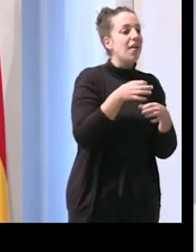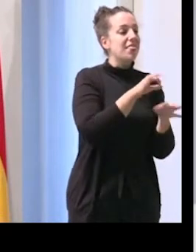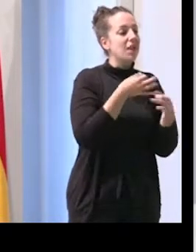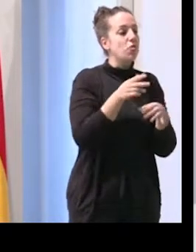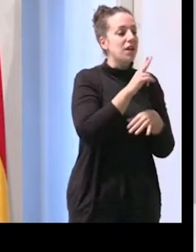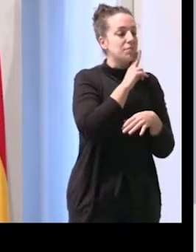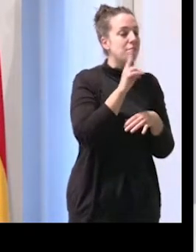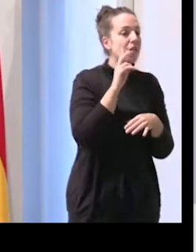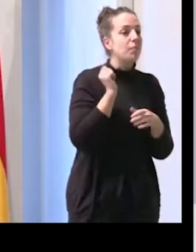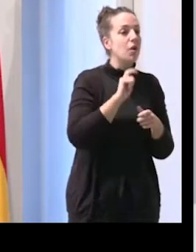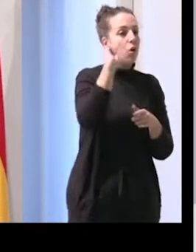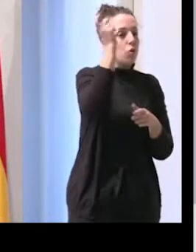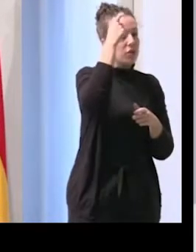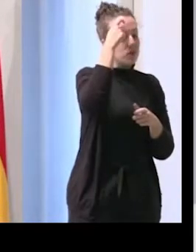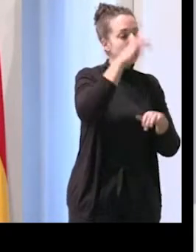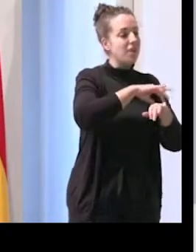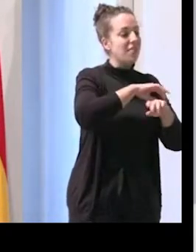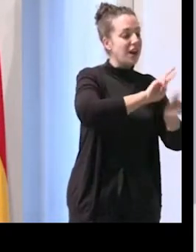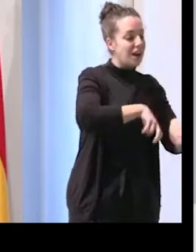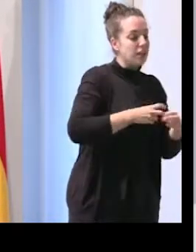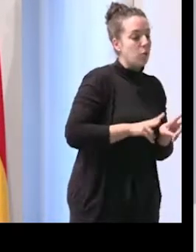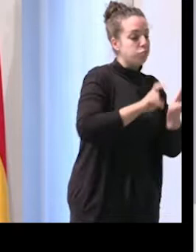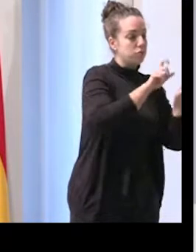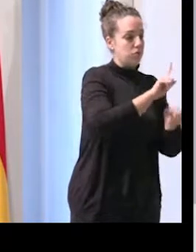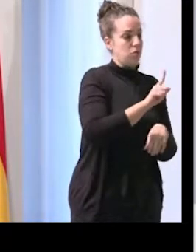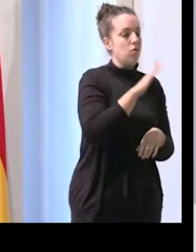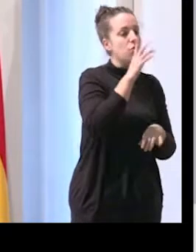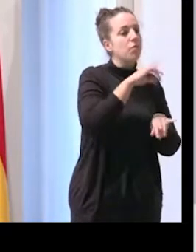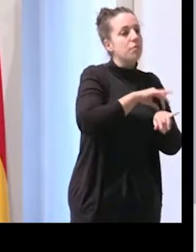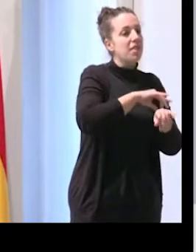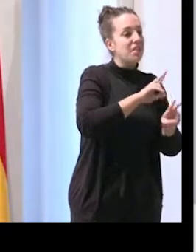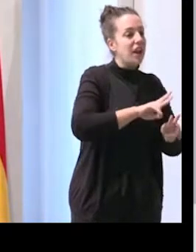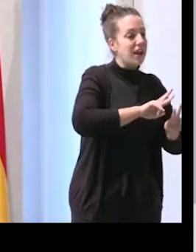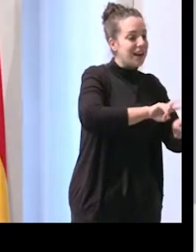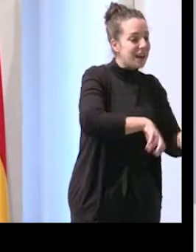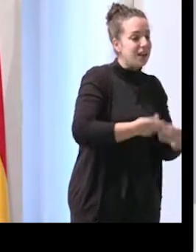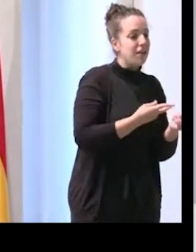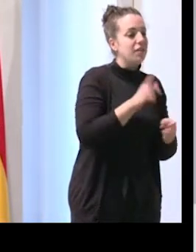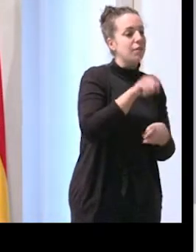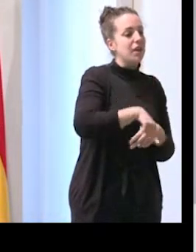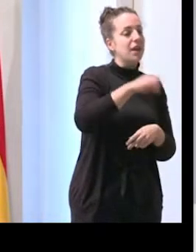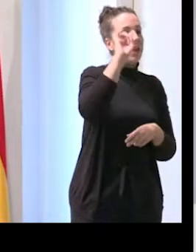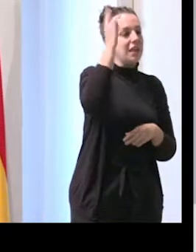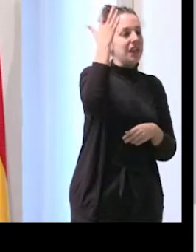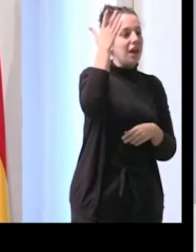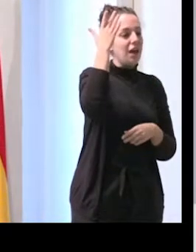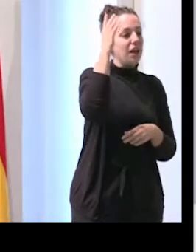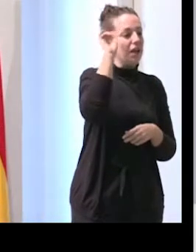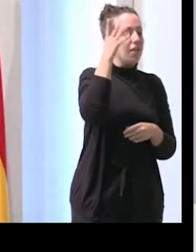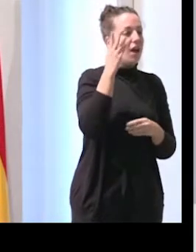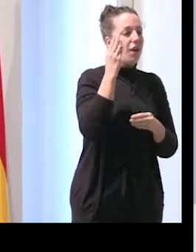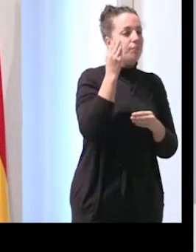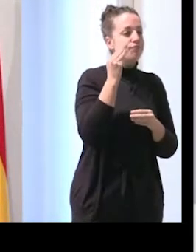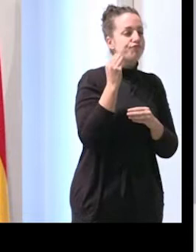los conceptos de medicina regenerativa no son nuevos. La medicina regenerativa y la idea de tratar de